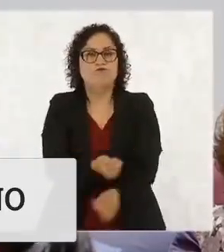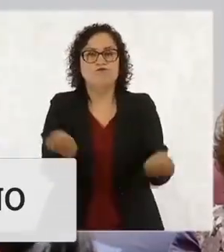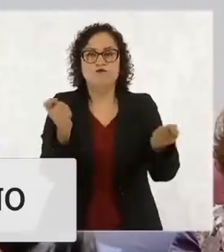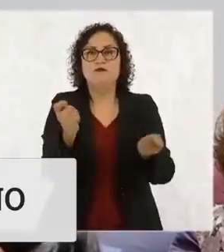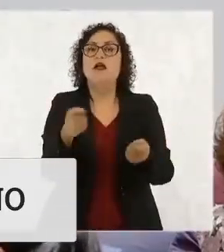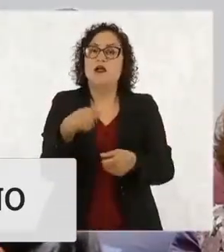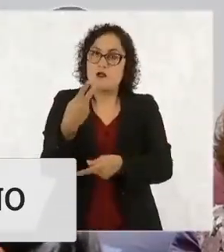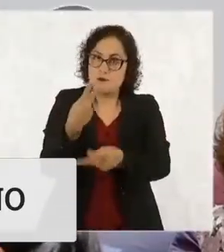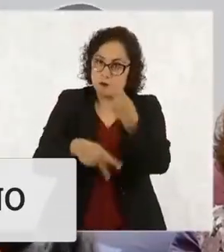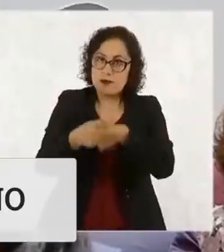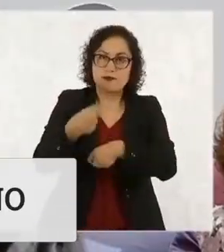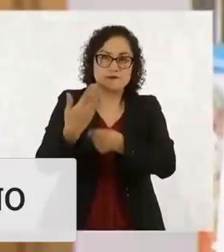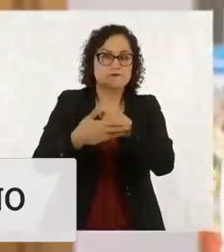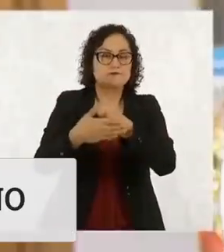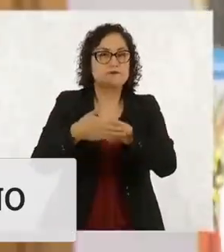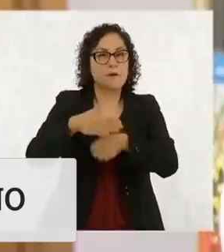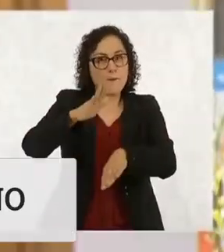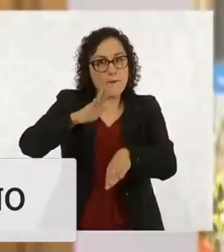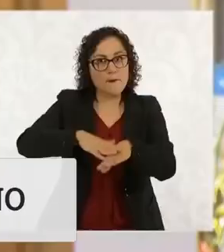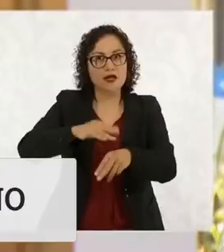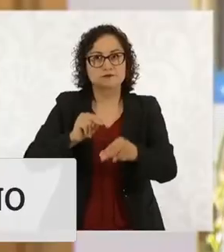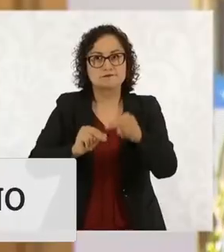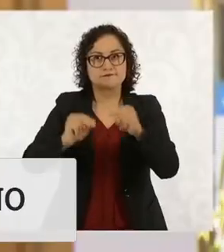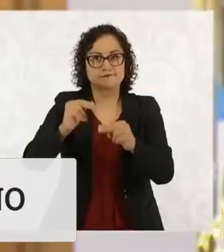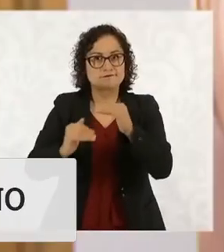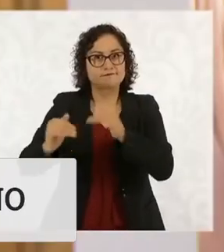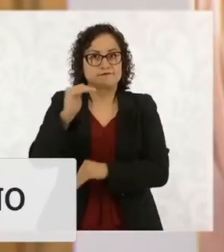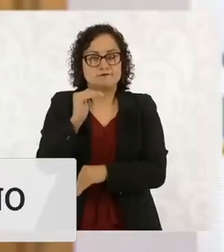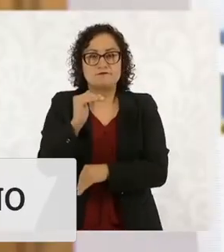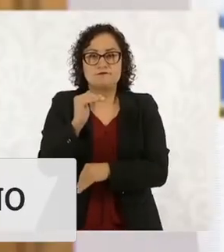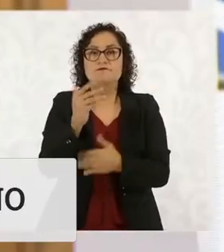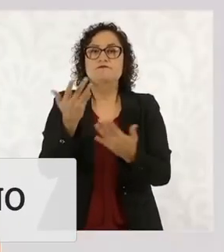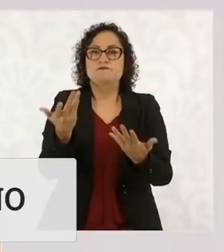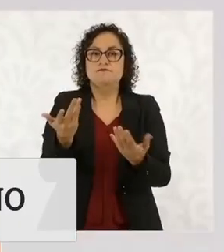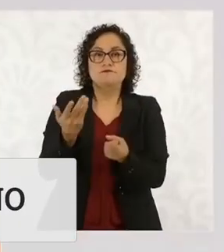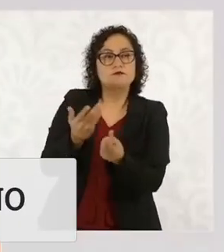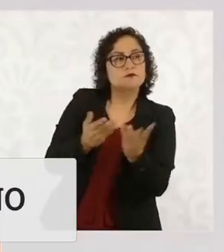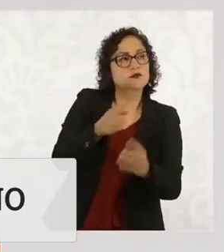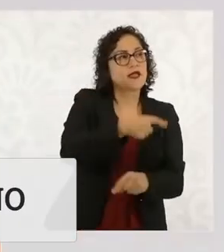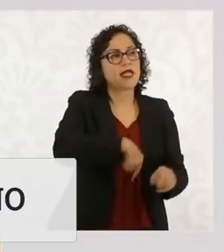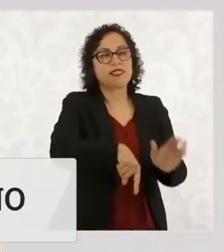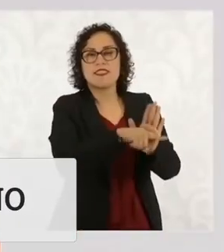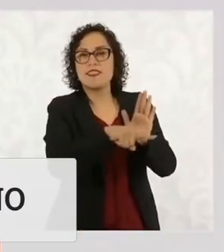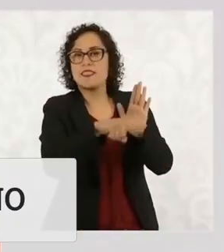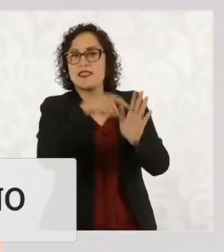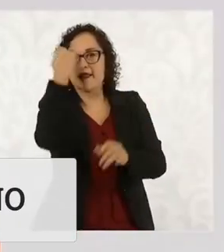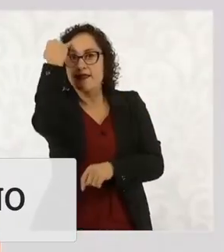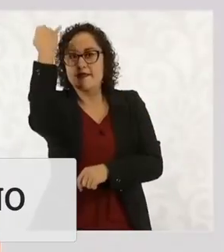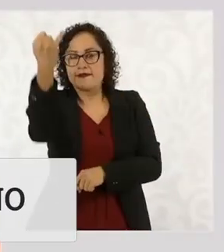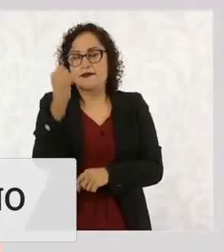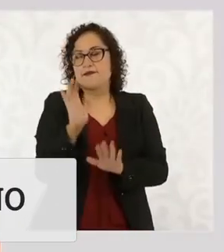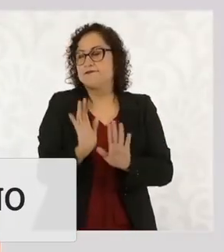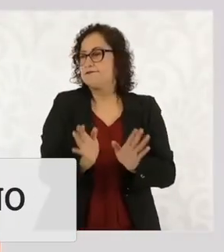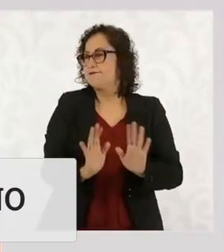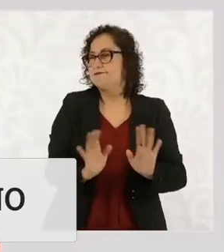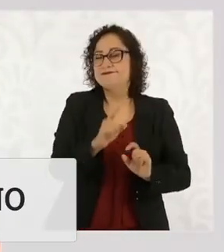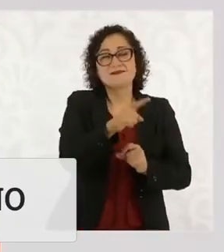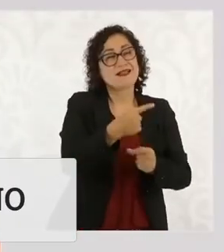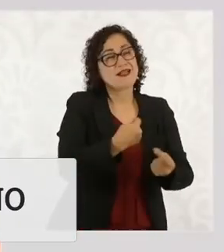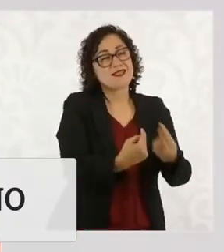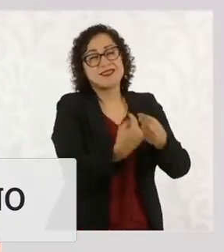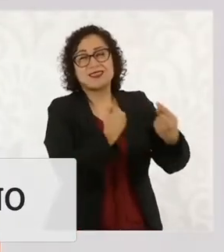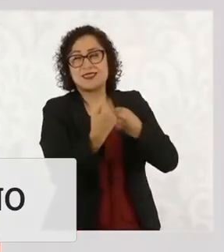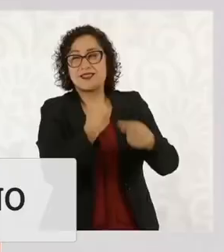para los siguientes niveles. A pesar de todos los malos augurios, las mentiras y